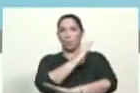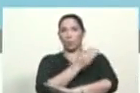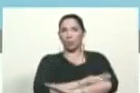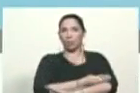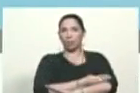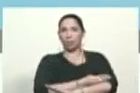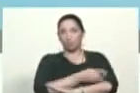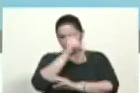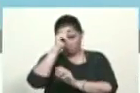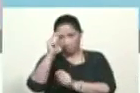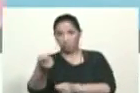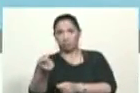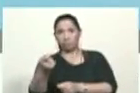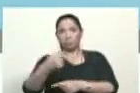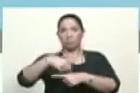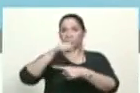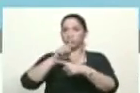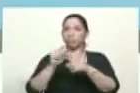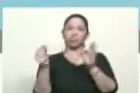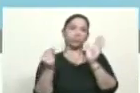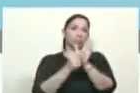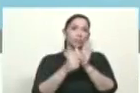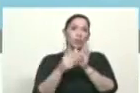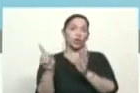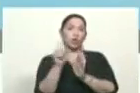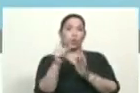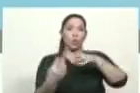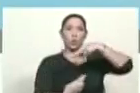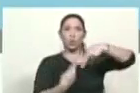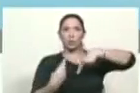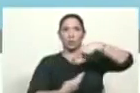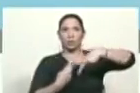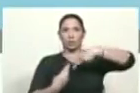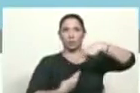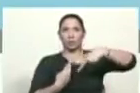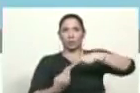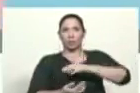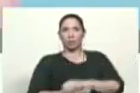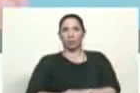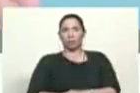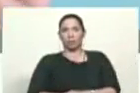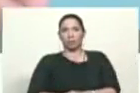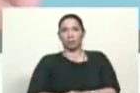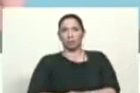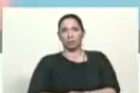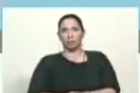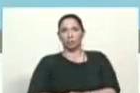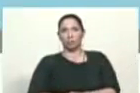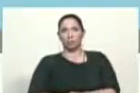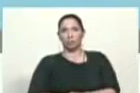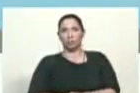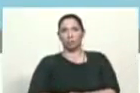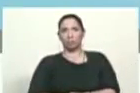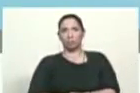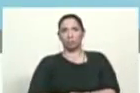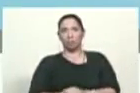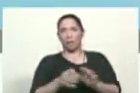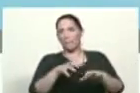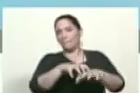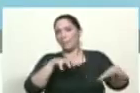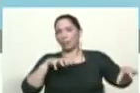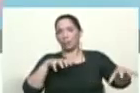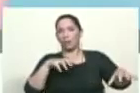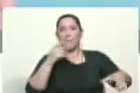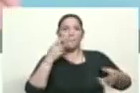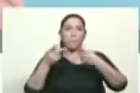reconoció que por primera vez no era la revolución, por la primera vez desde que llegó Chávez no era la revolución mayoría política en la